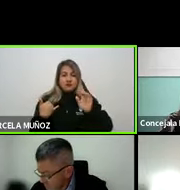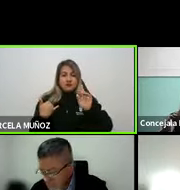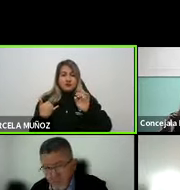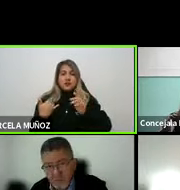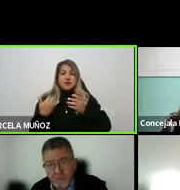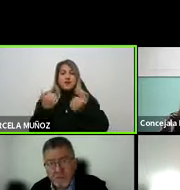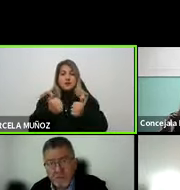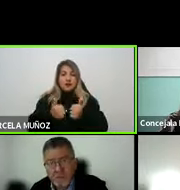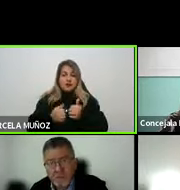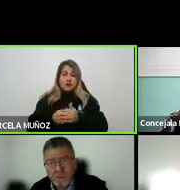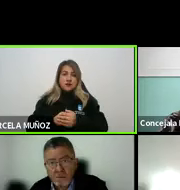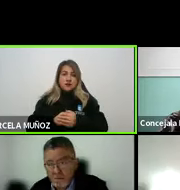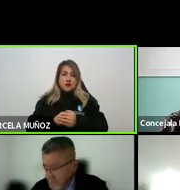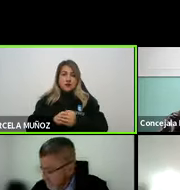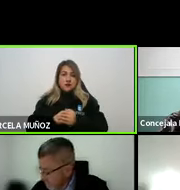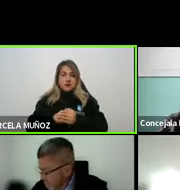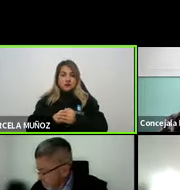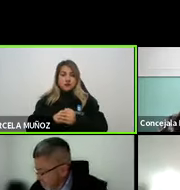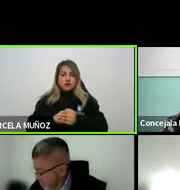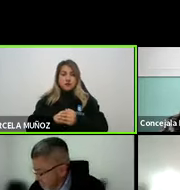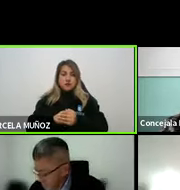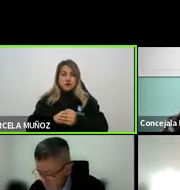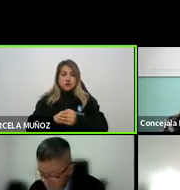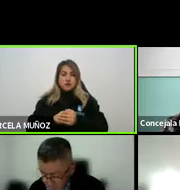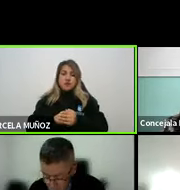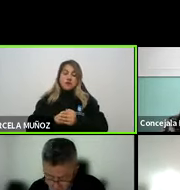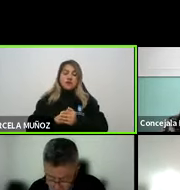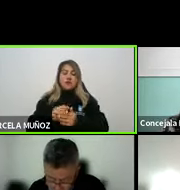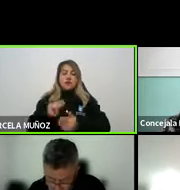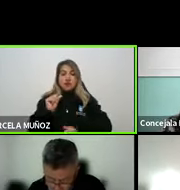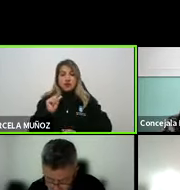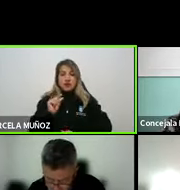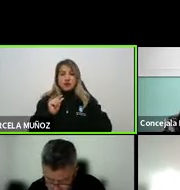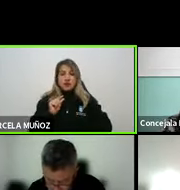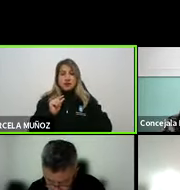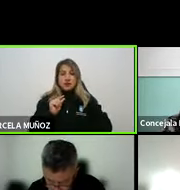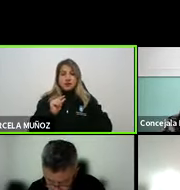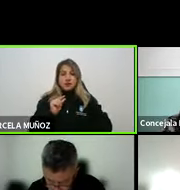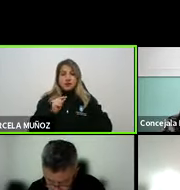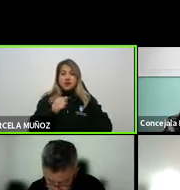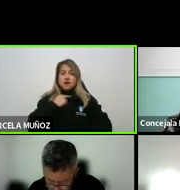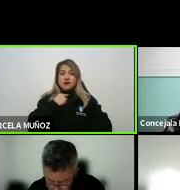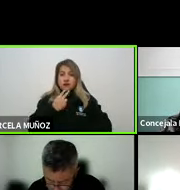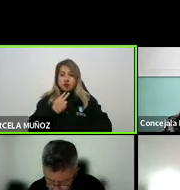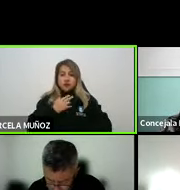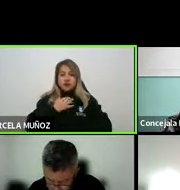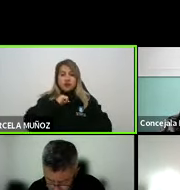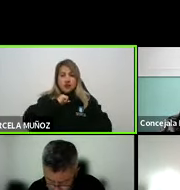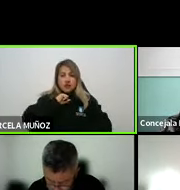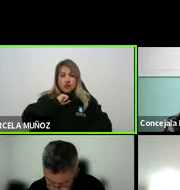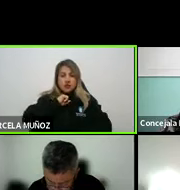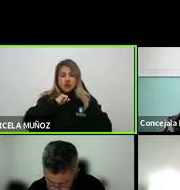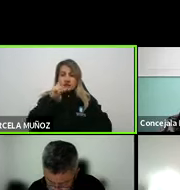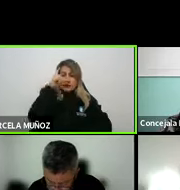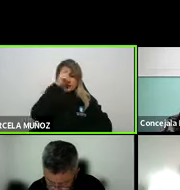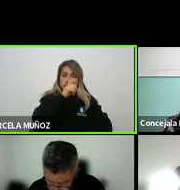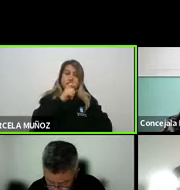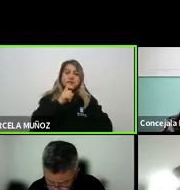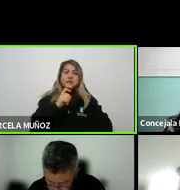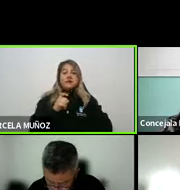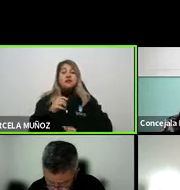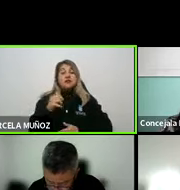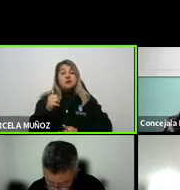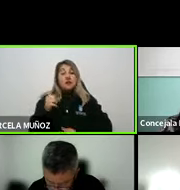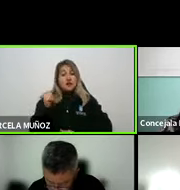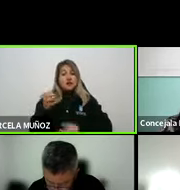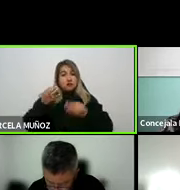bueno, estoy un poco complicado de la voz, pero ya saliendo. Ayer efectivamente estuvimos